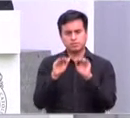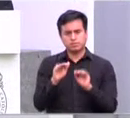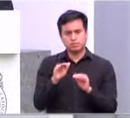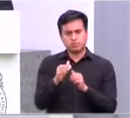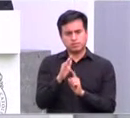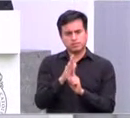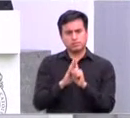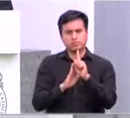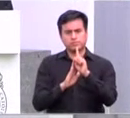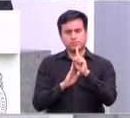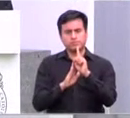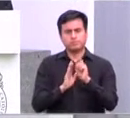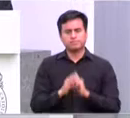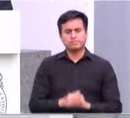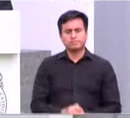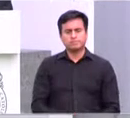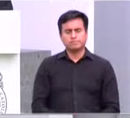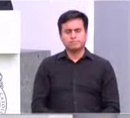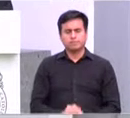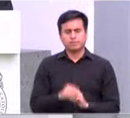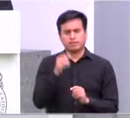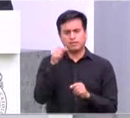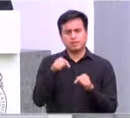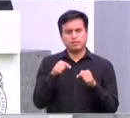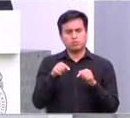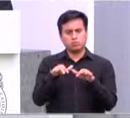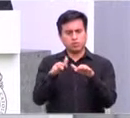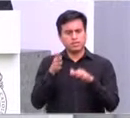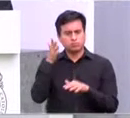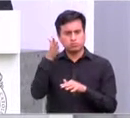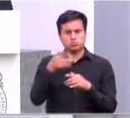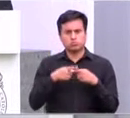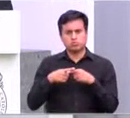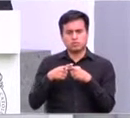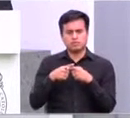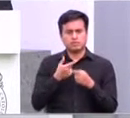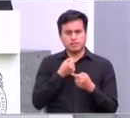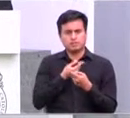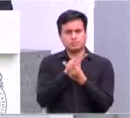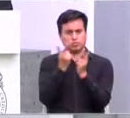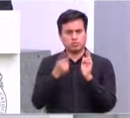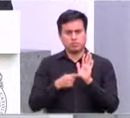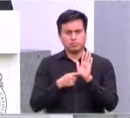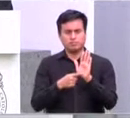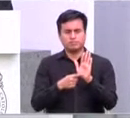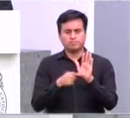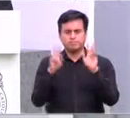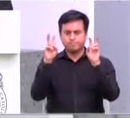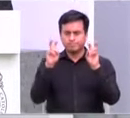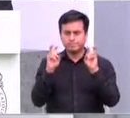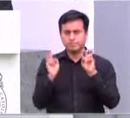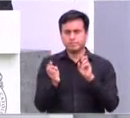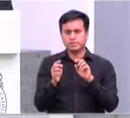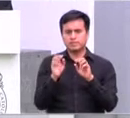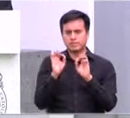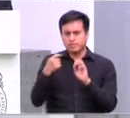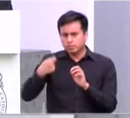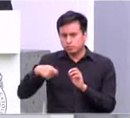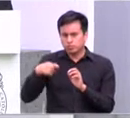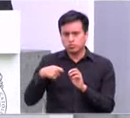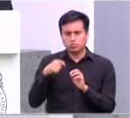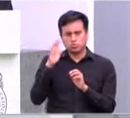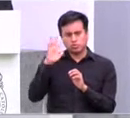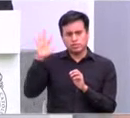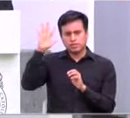desarrollo en lo que este congreso social quiere proclamar a partir del tesoro de la harina